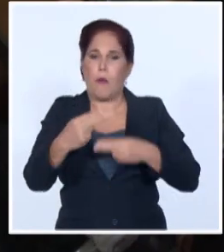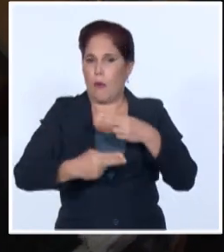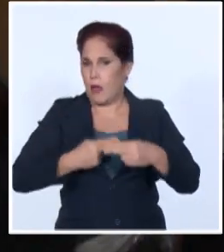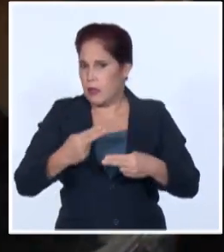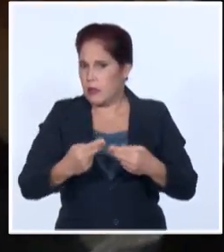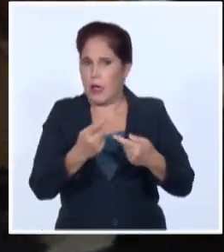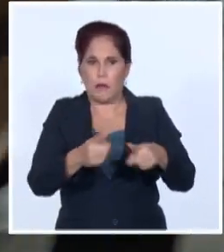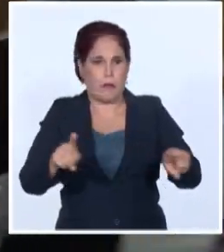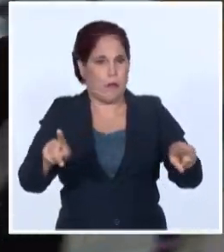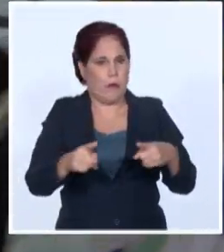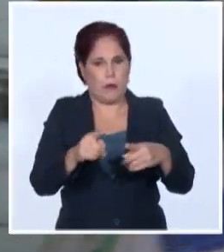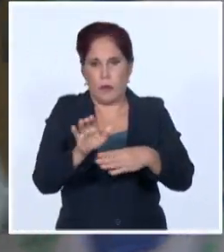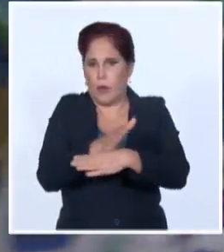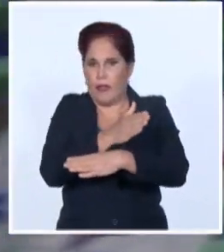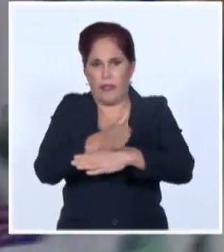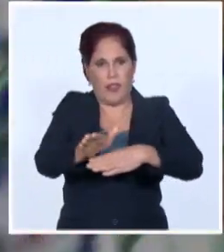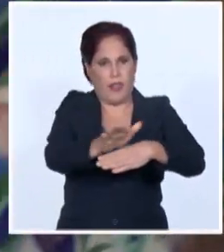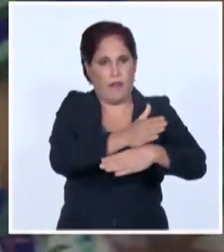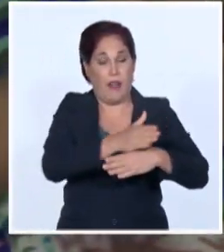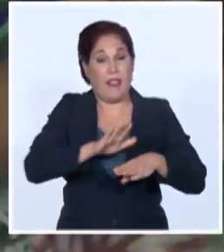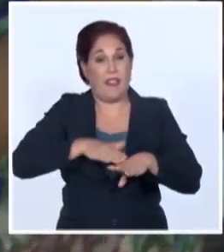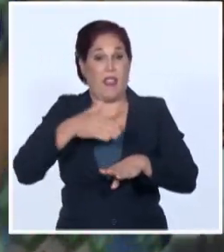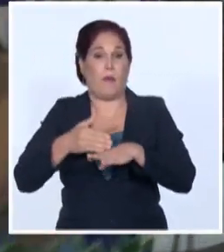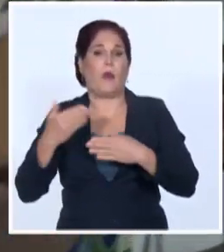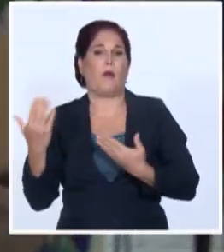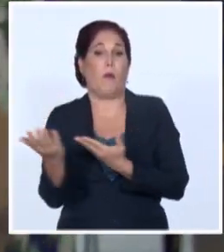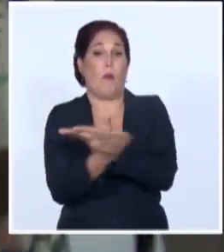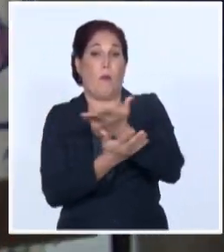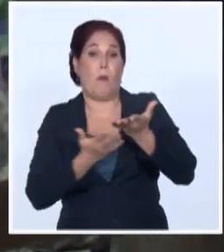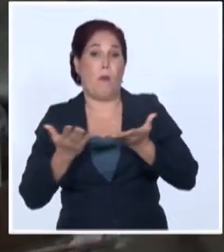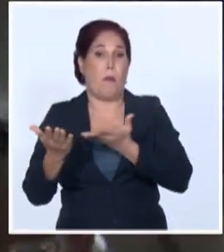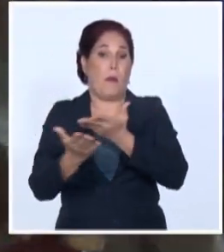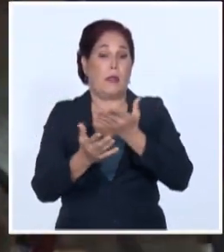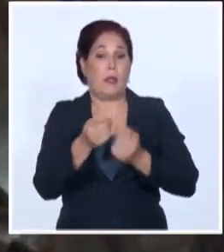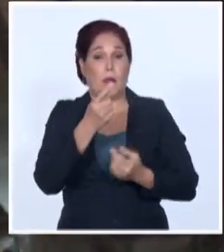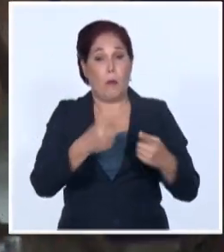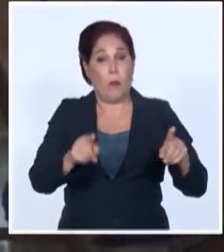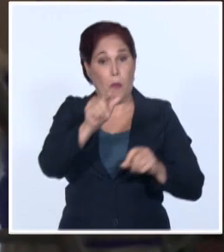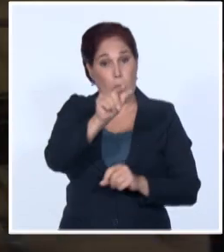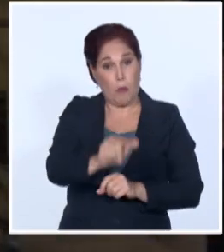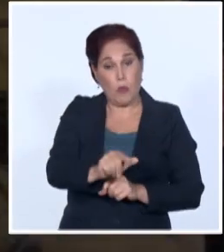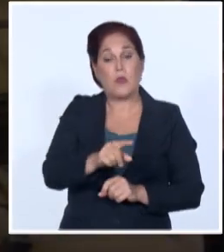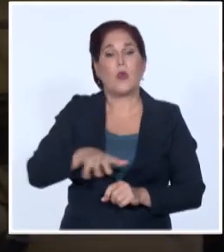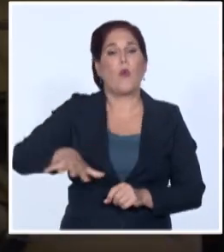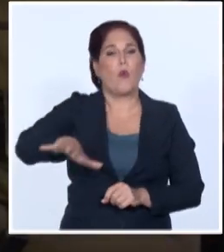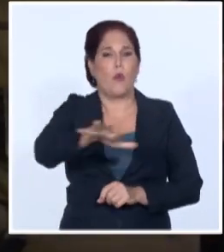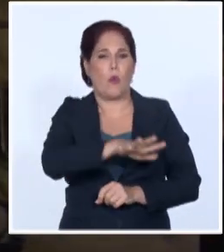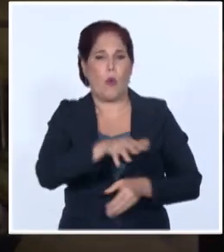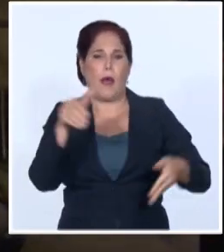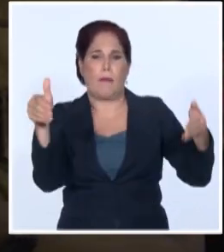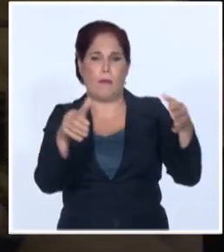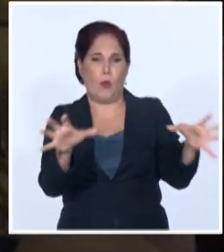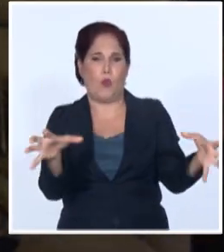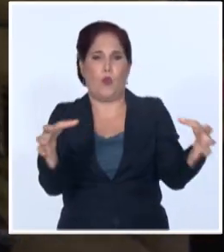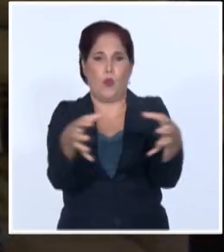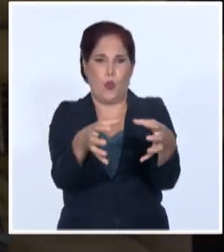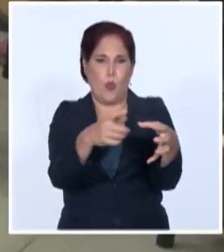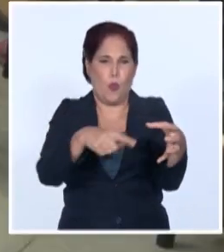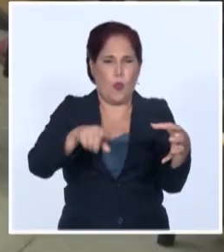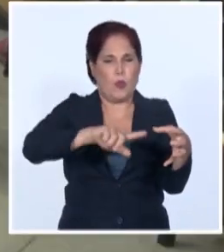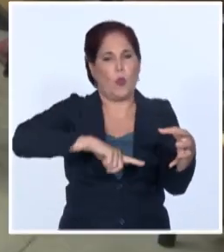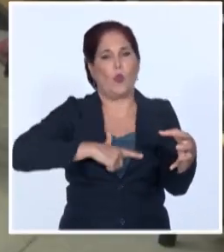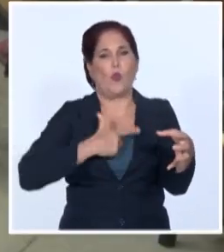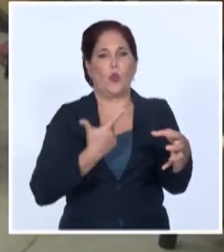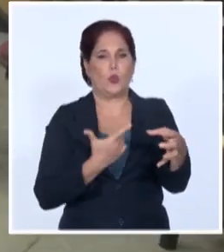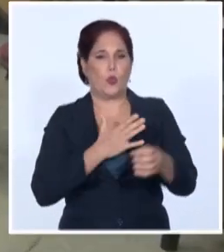dotes histriónicos y luego compartir todos los músicos un mismo escenario culto y aportador al